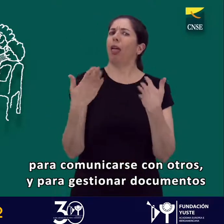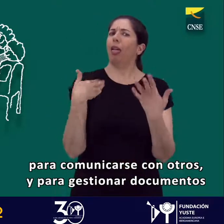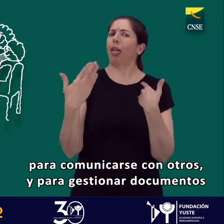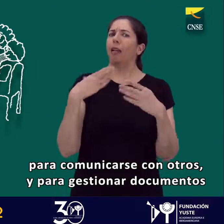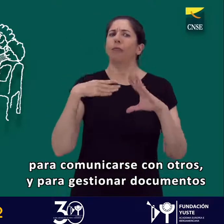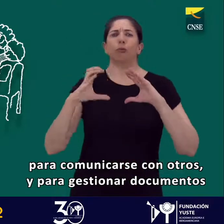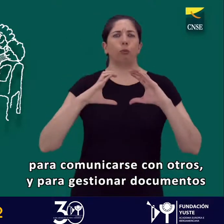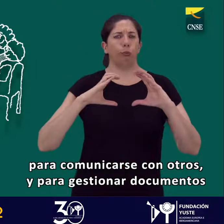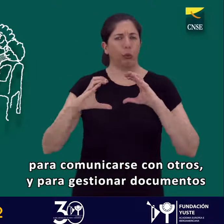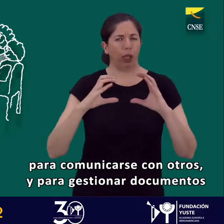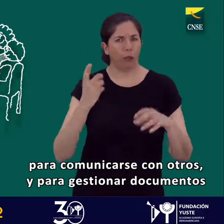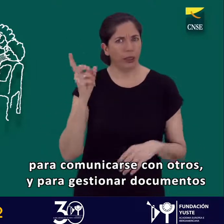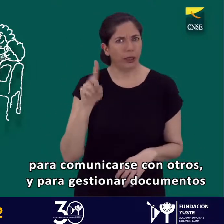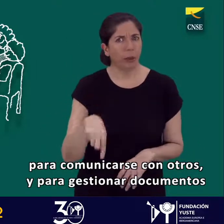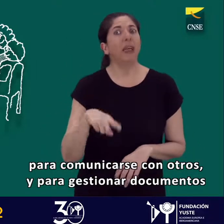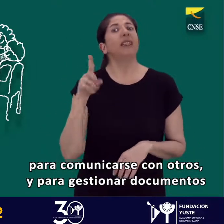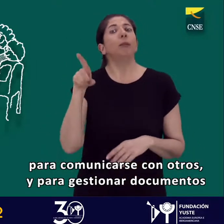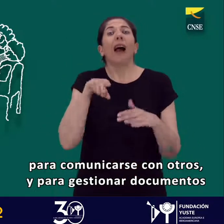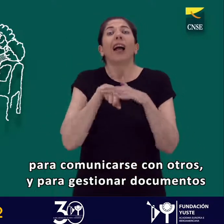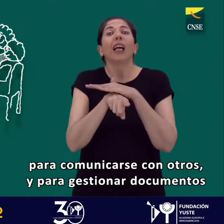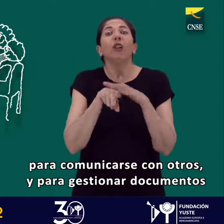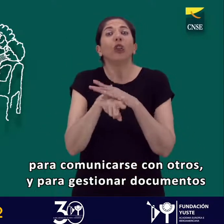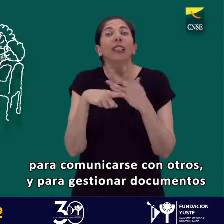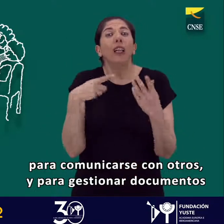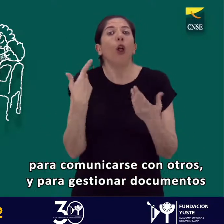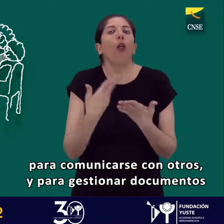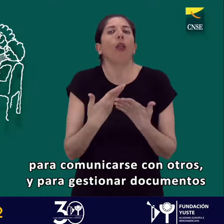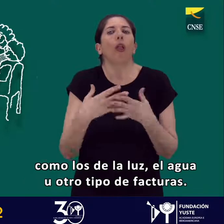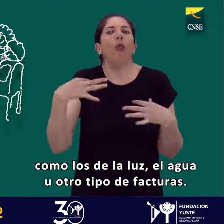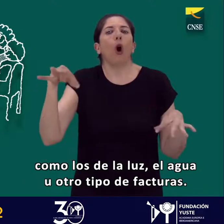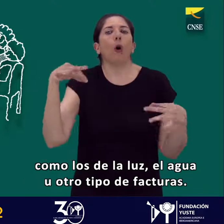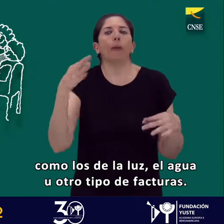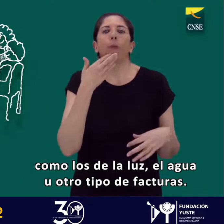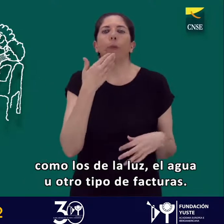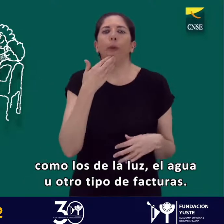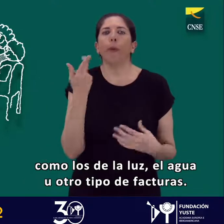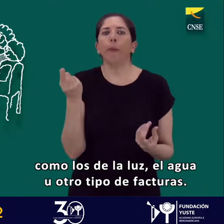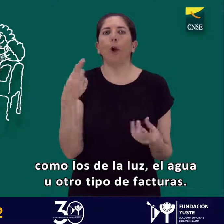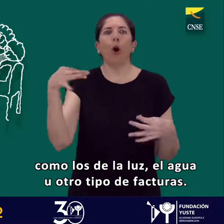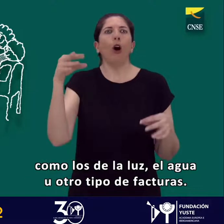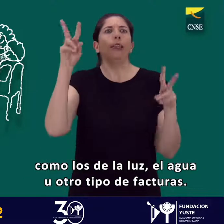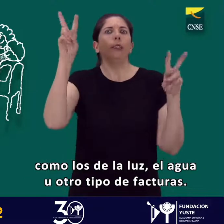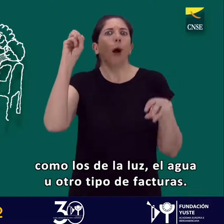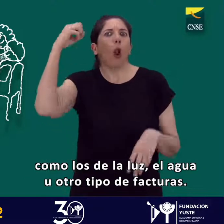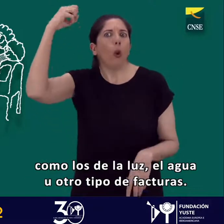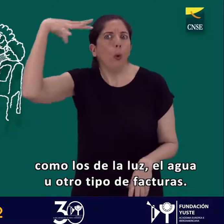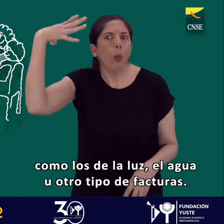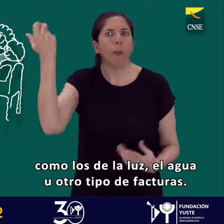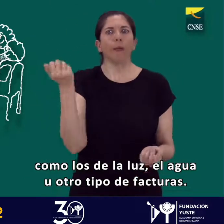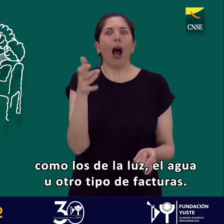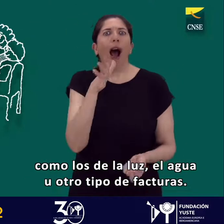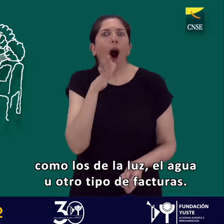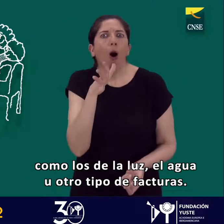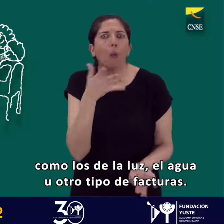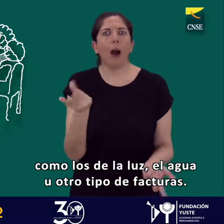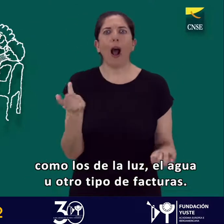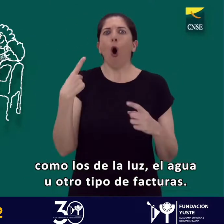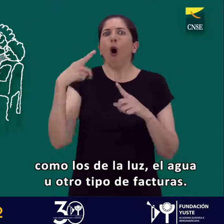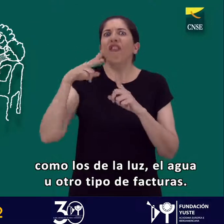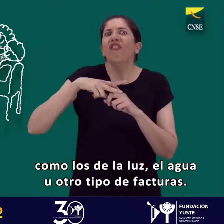comunicarse con otros y para gestionar documentos como los de la luz el agua u otro tipo de